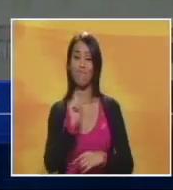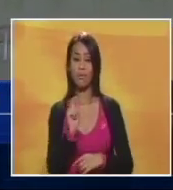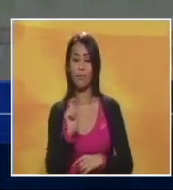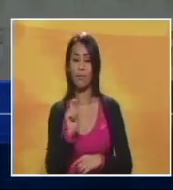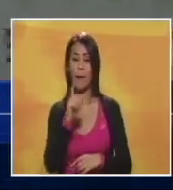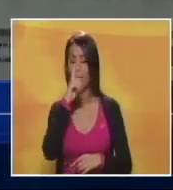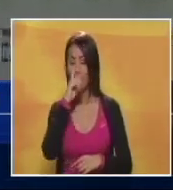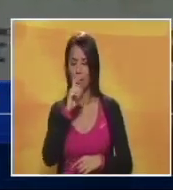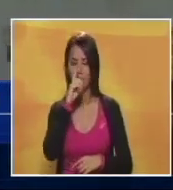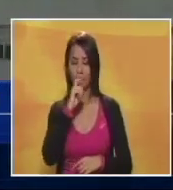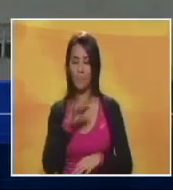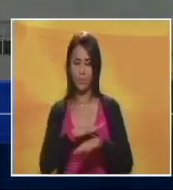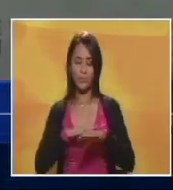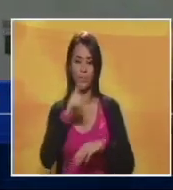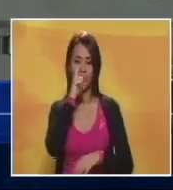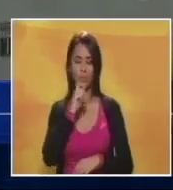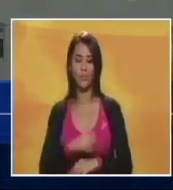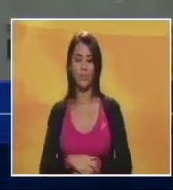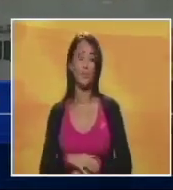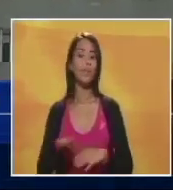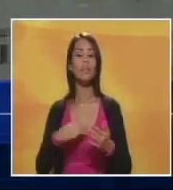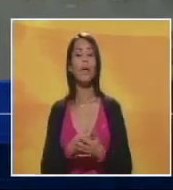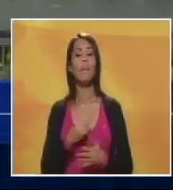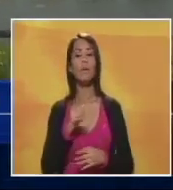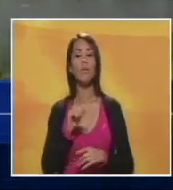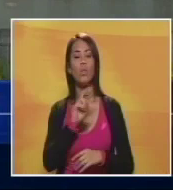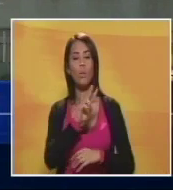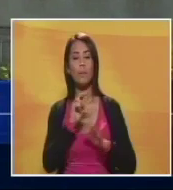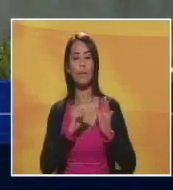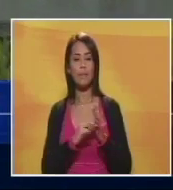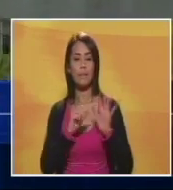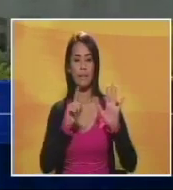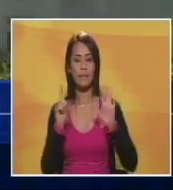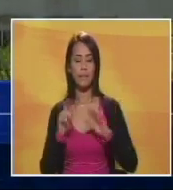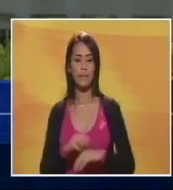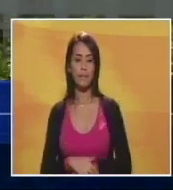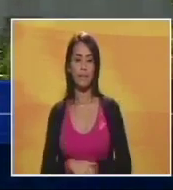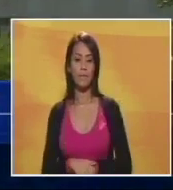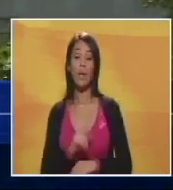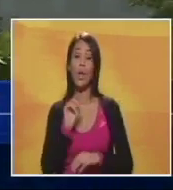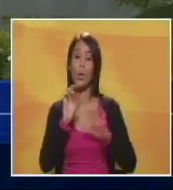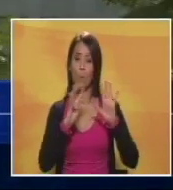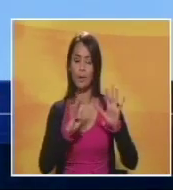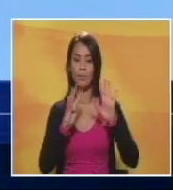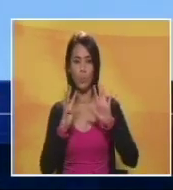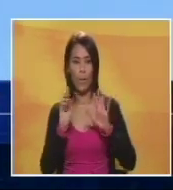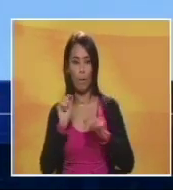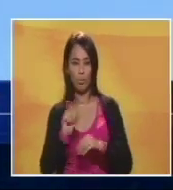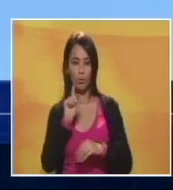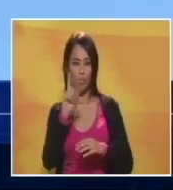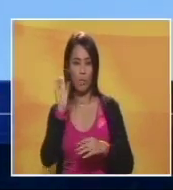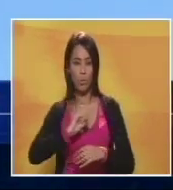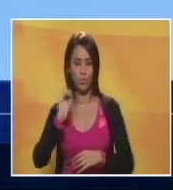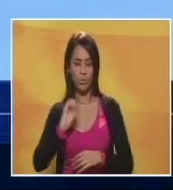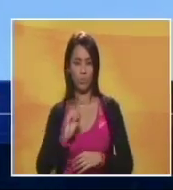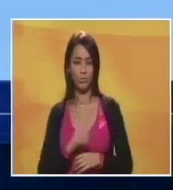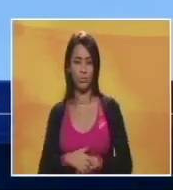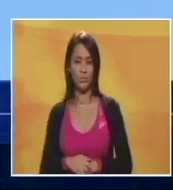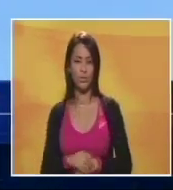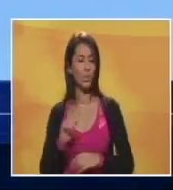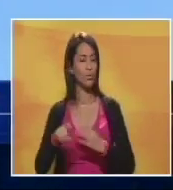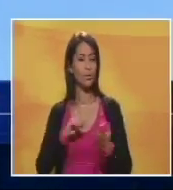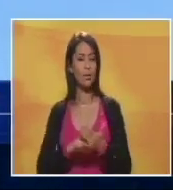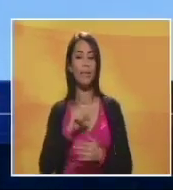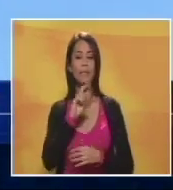se mantuvo hasta el periodo 2016-2017, cuando alcanzó 29.1%, lo que indica que un total